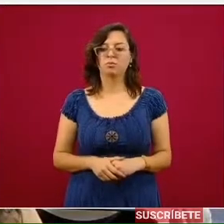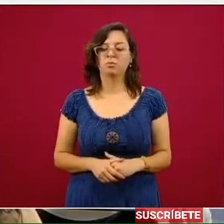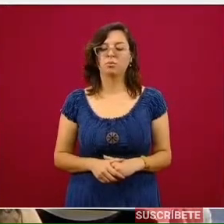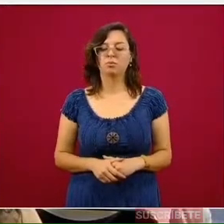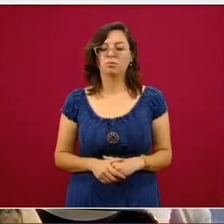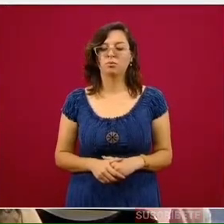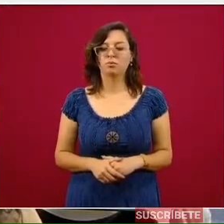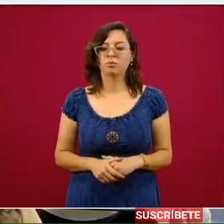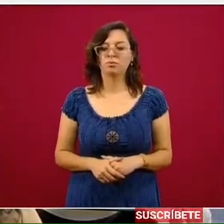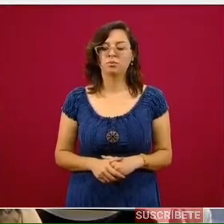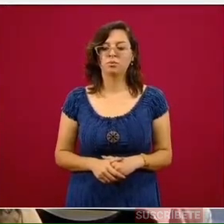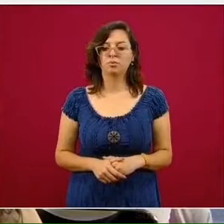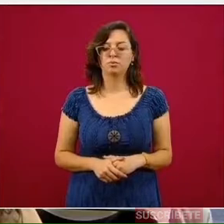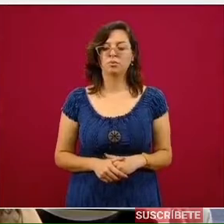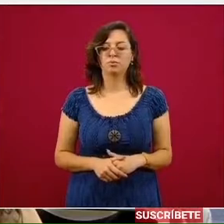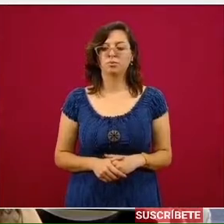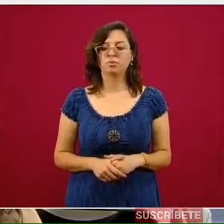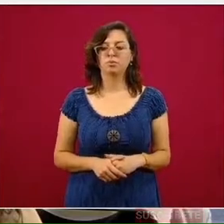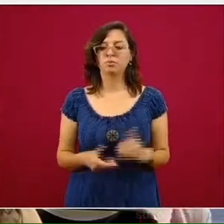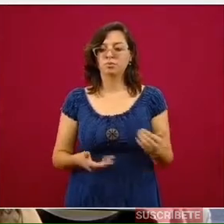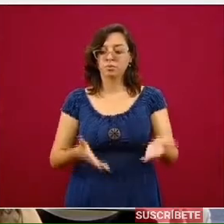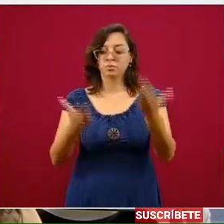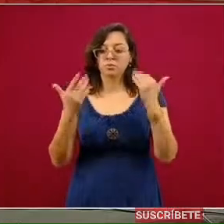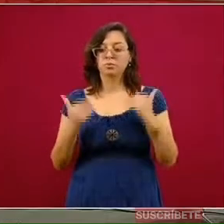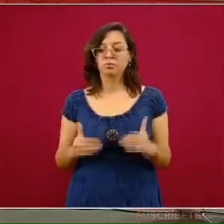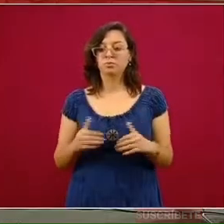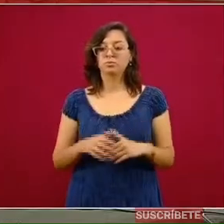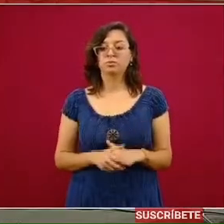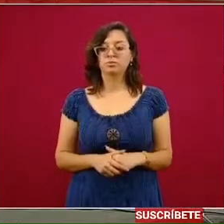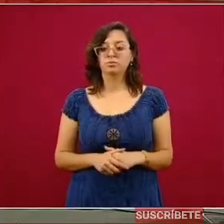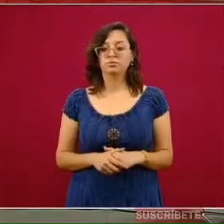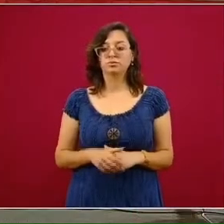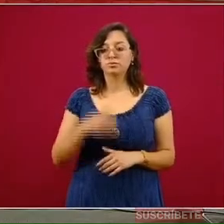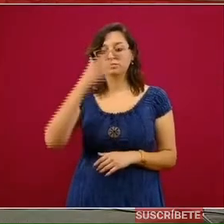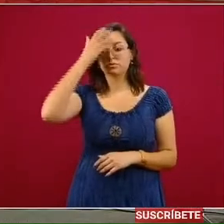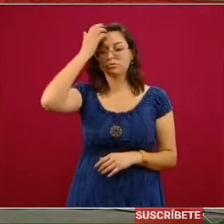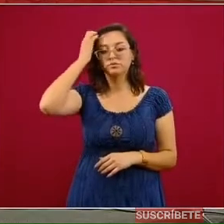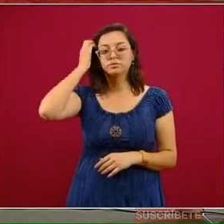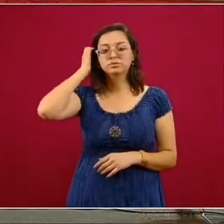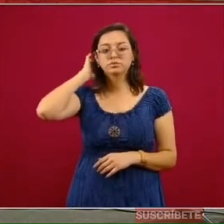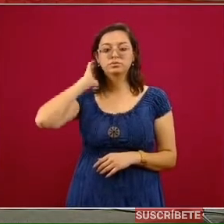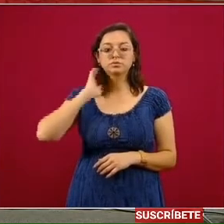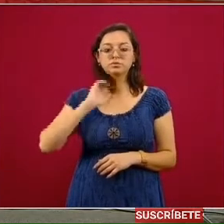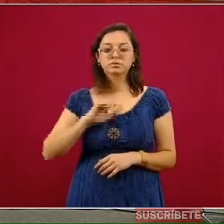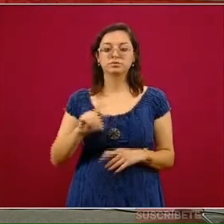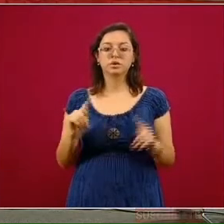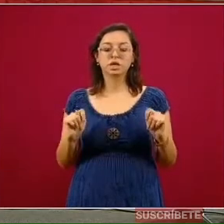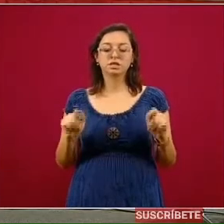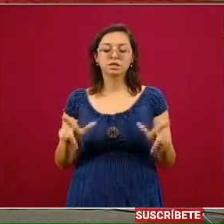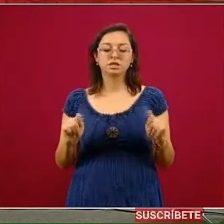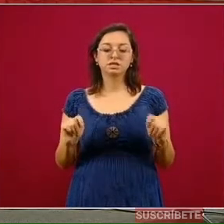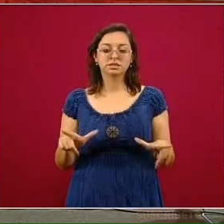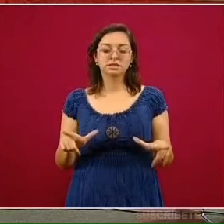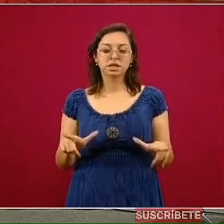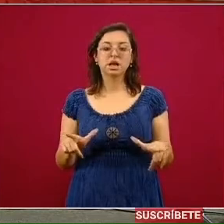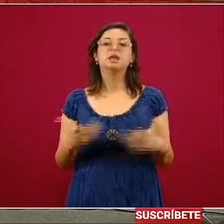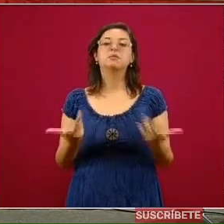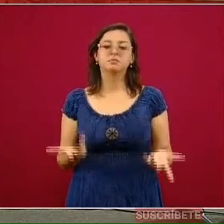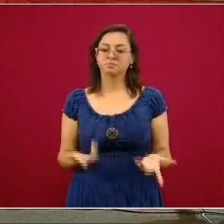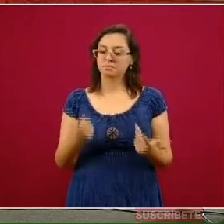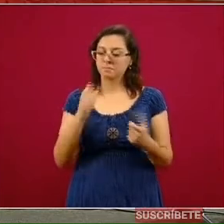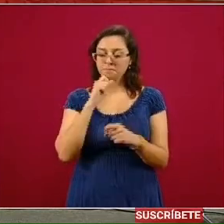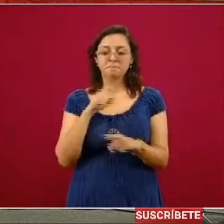importante en función de la epidemia. Veamos la siguiente diapositiva. Vamos con Tlaxcala también, un